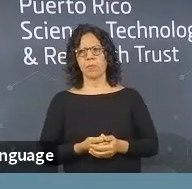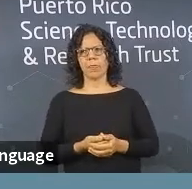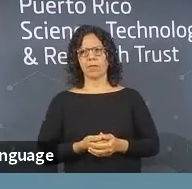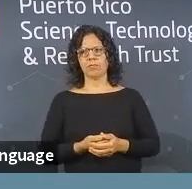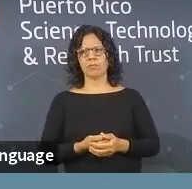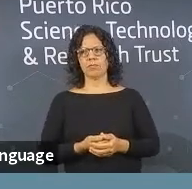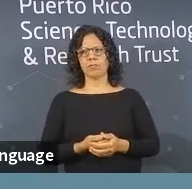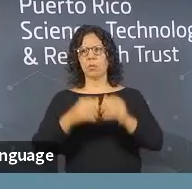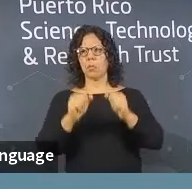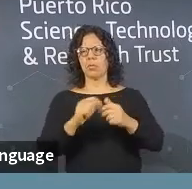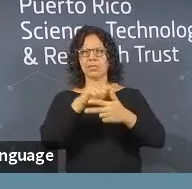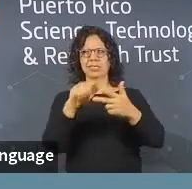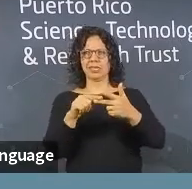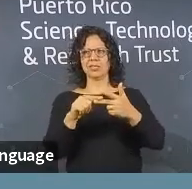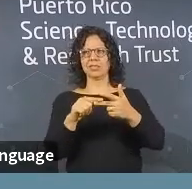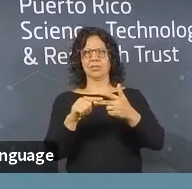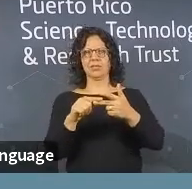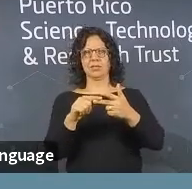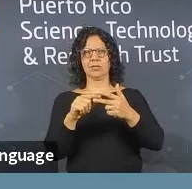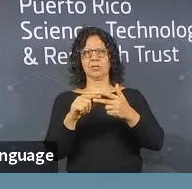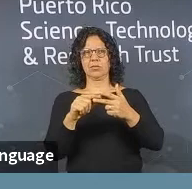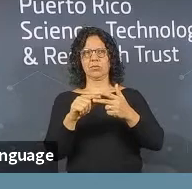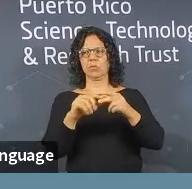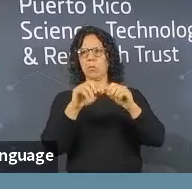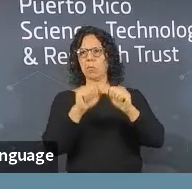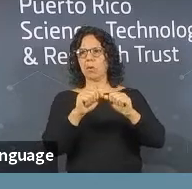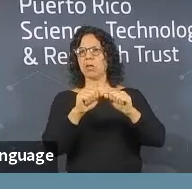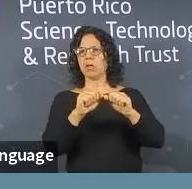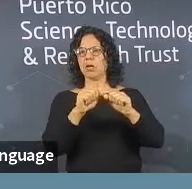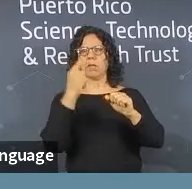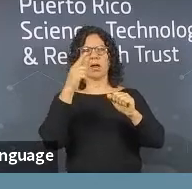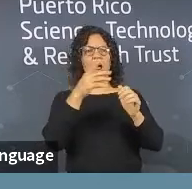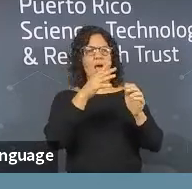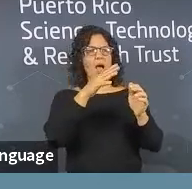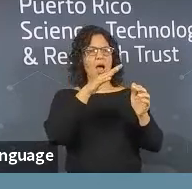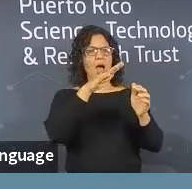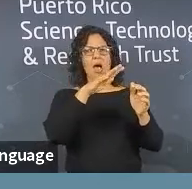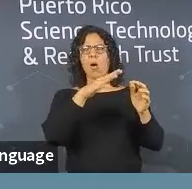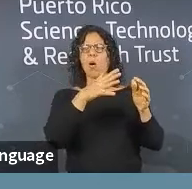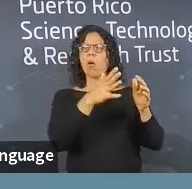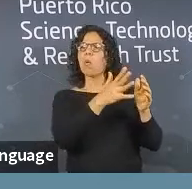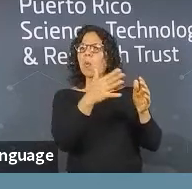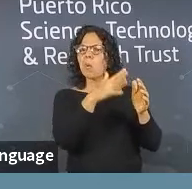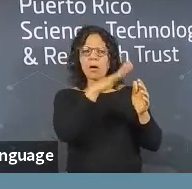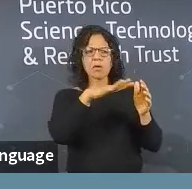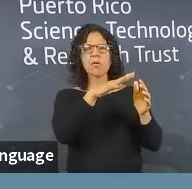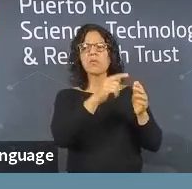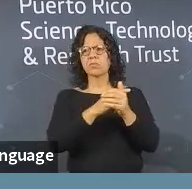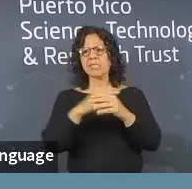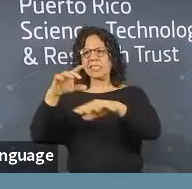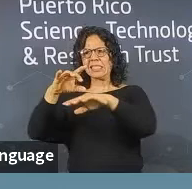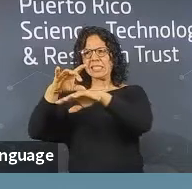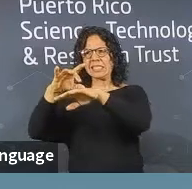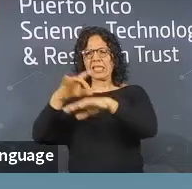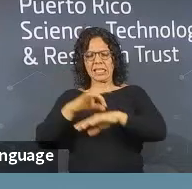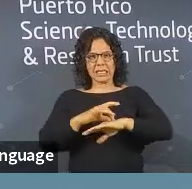podemos separarlos en tres áreas. Puede ser un equipo aéreo, un equipo terrestre o un equipo compuesto. Cuando decimos compuesto,